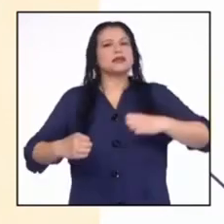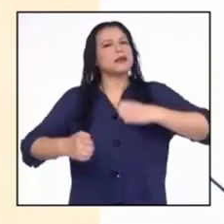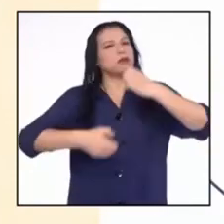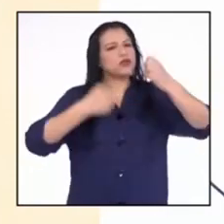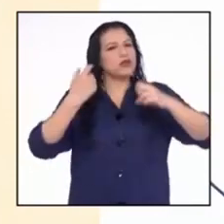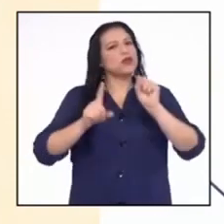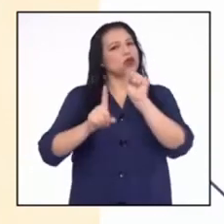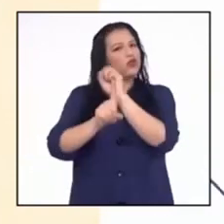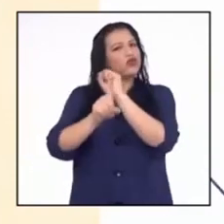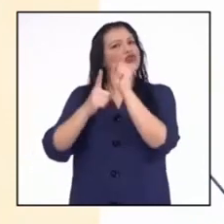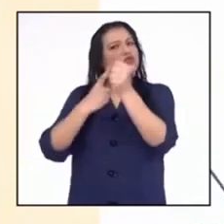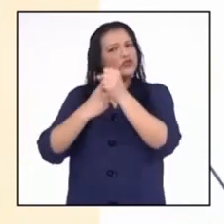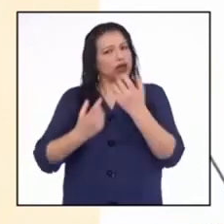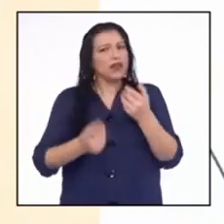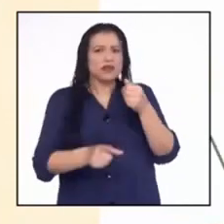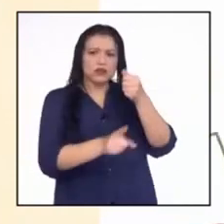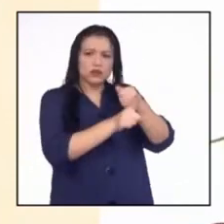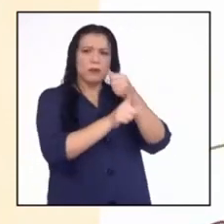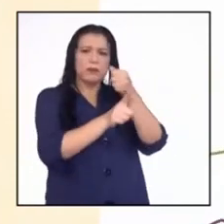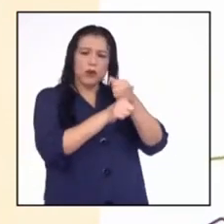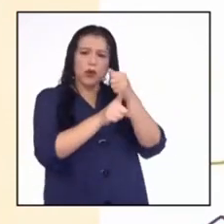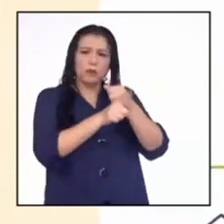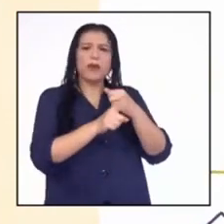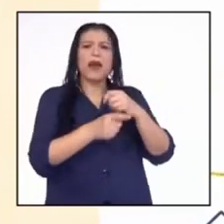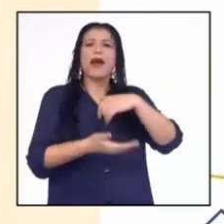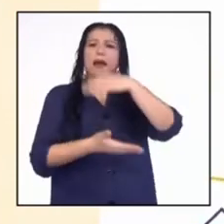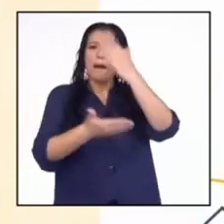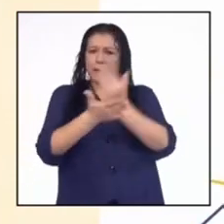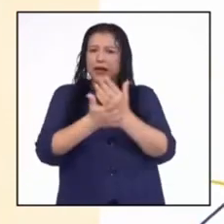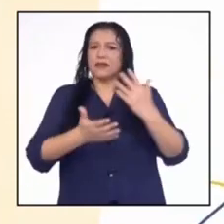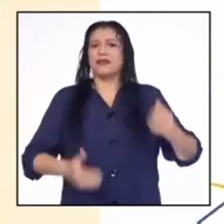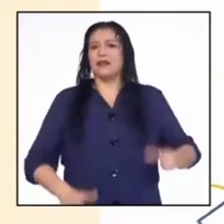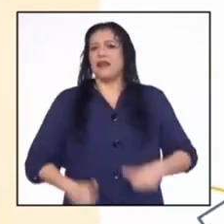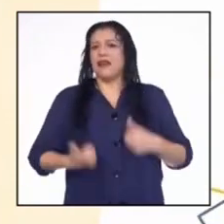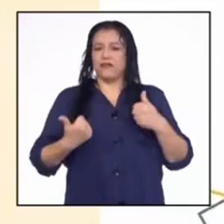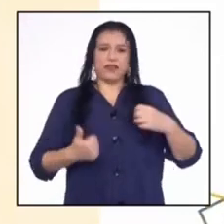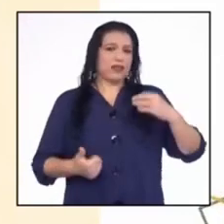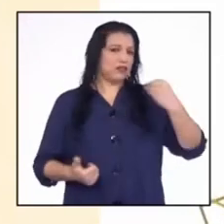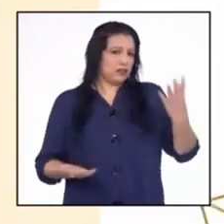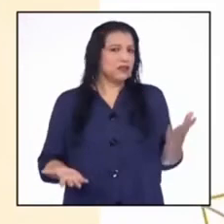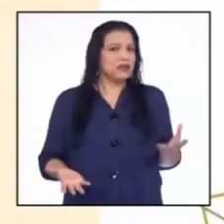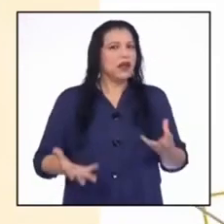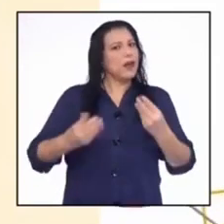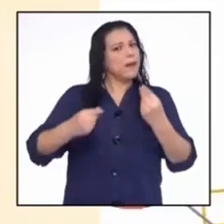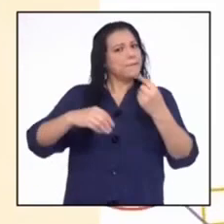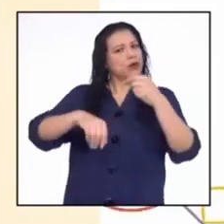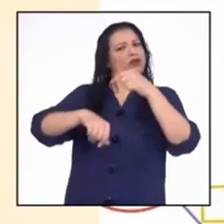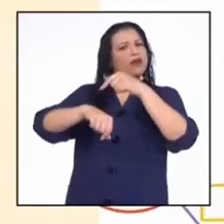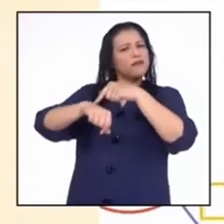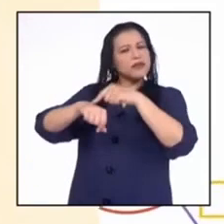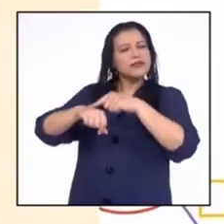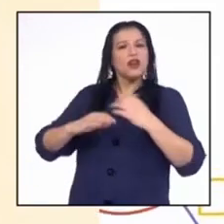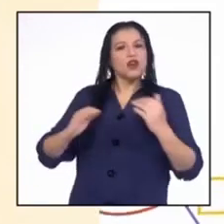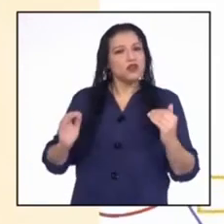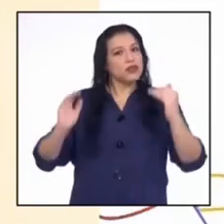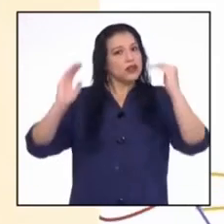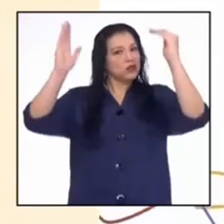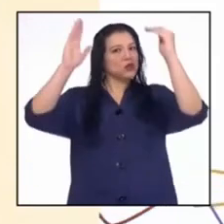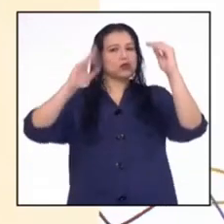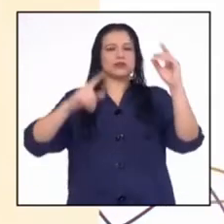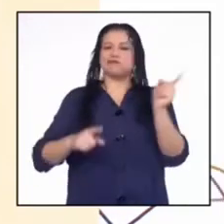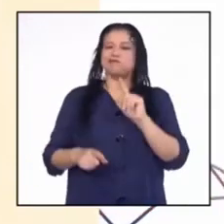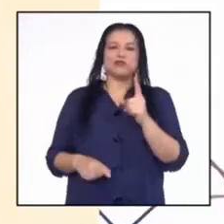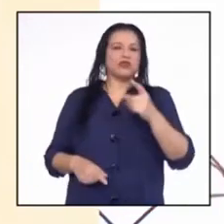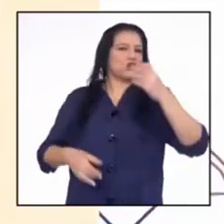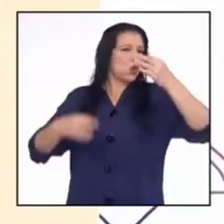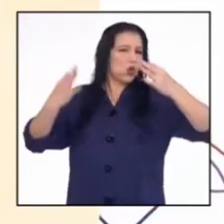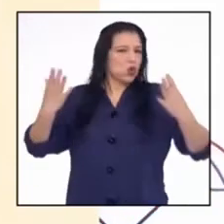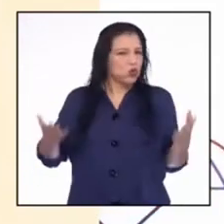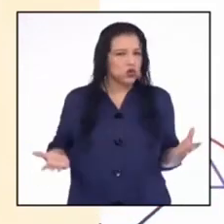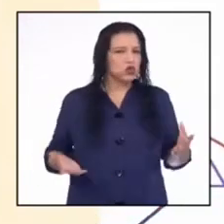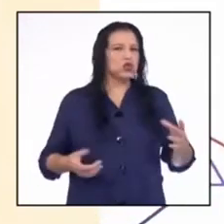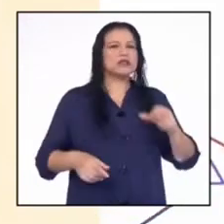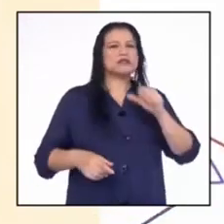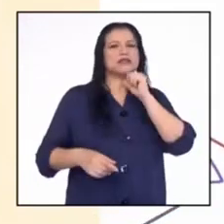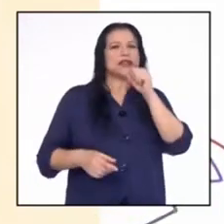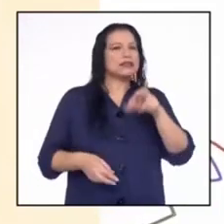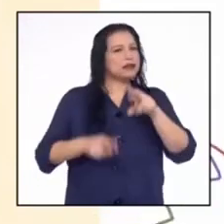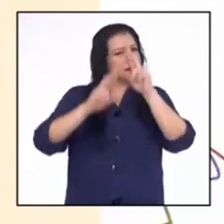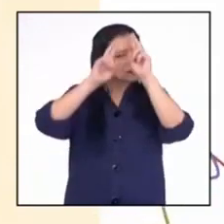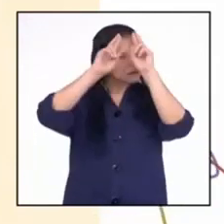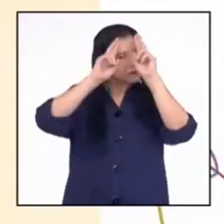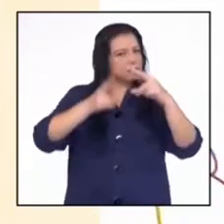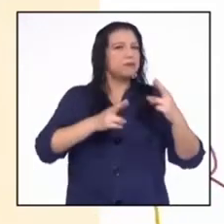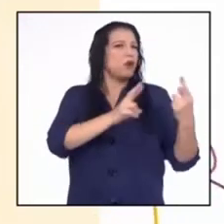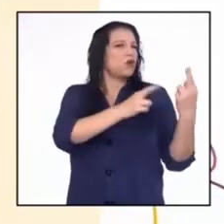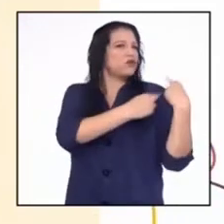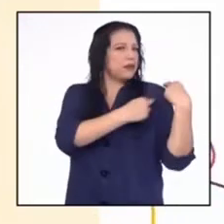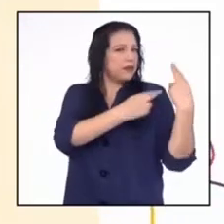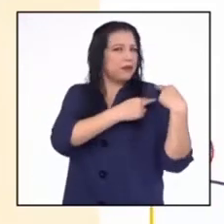o sociales que experimentan los adolescentes. En muchas ocasiones los adultos son injustos y poco responsables porque